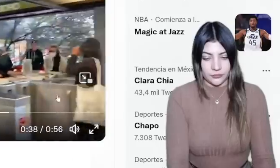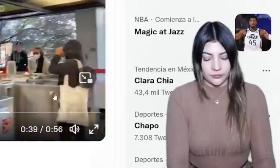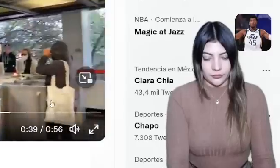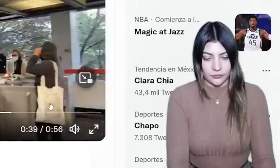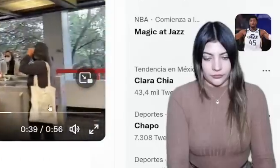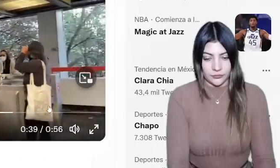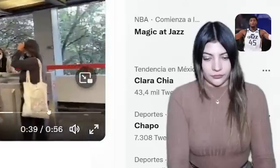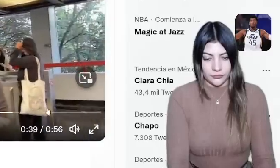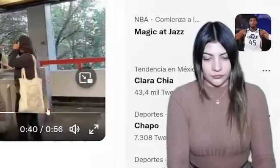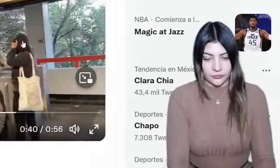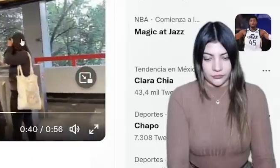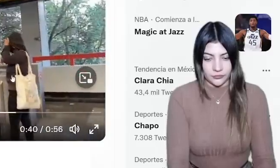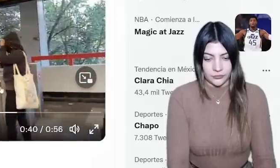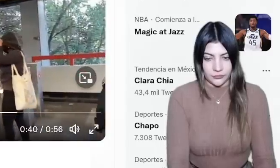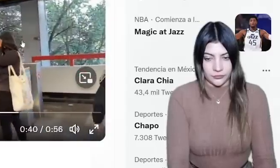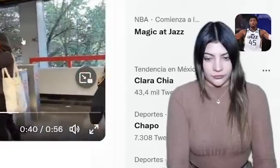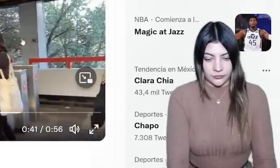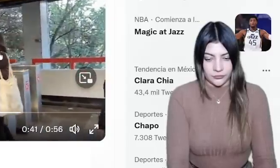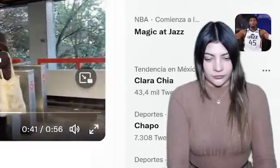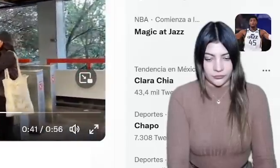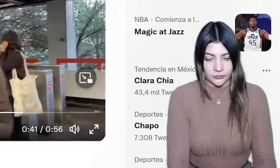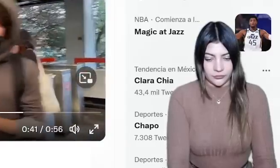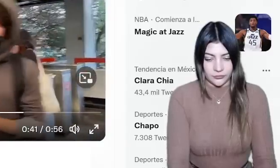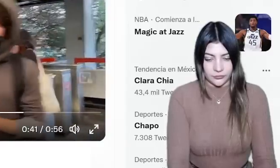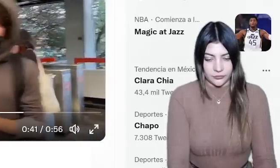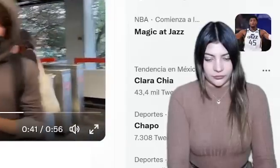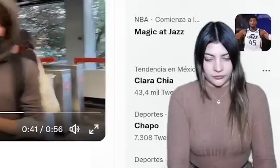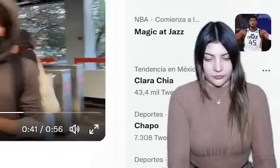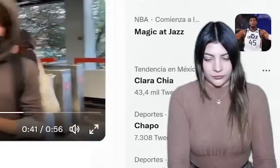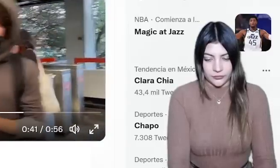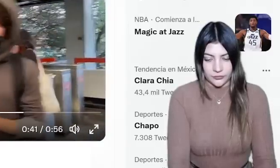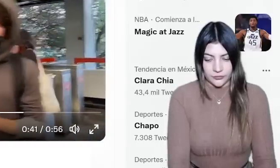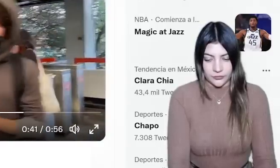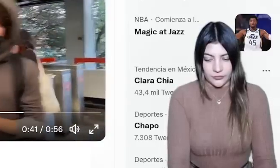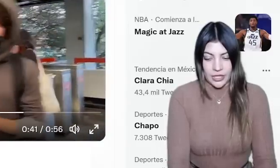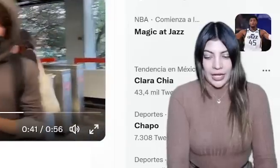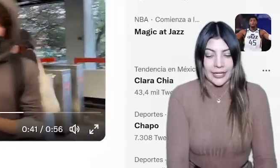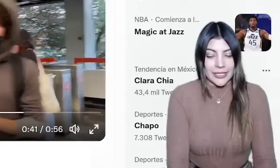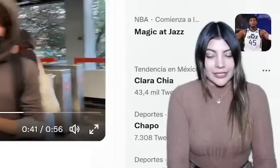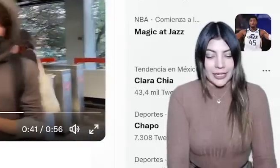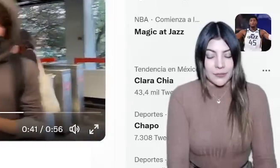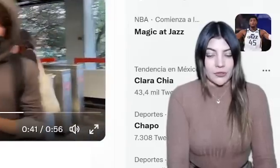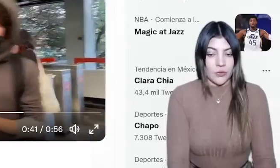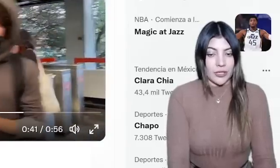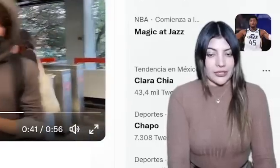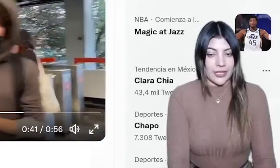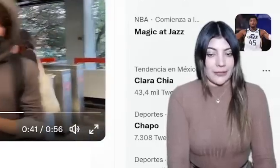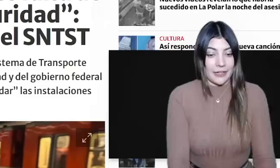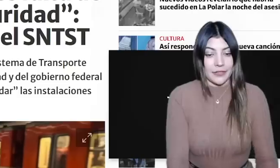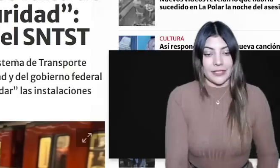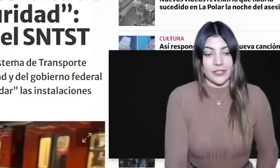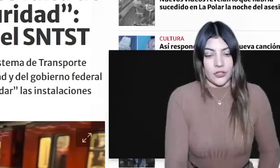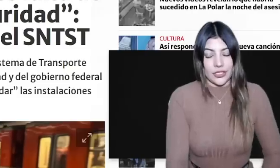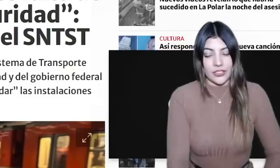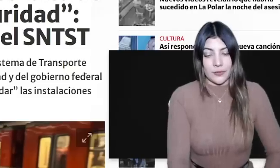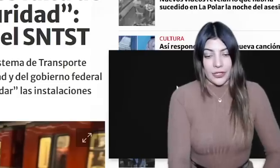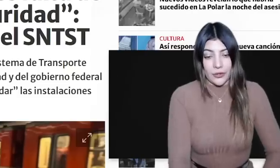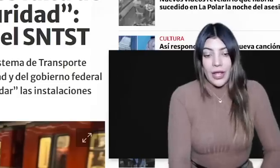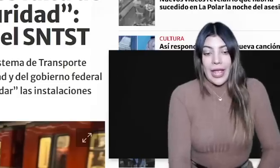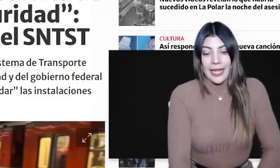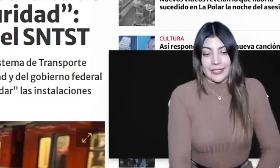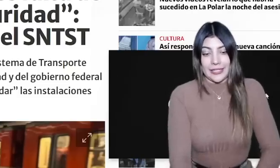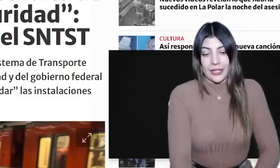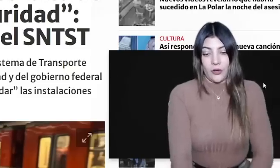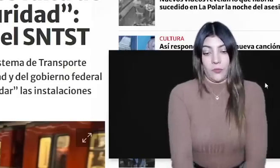¡Metro Popular! ahí están, amigos, algunas de las manifestaciones. Y